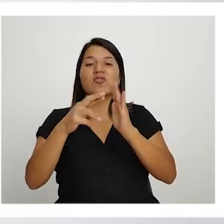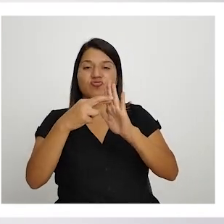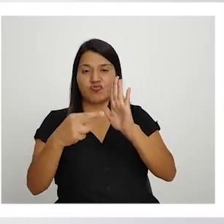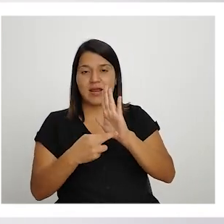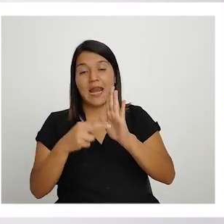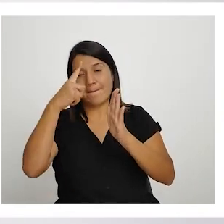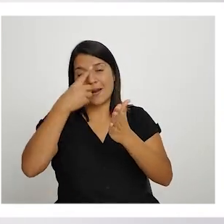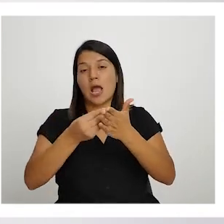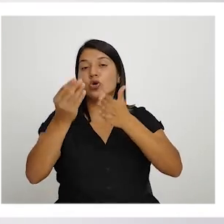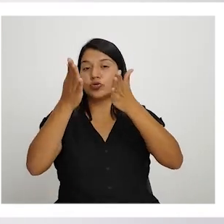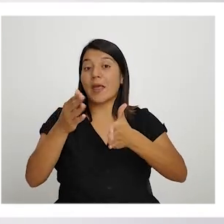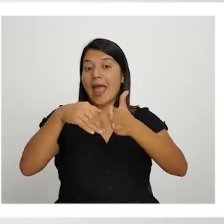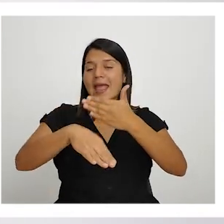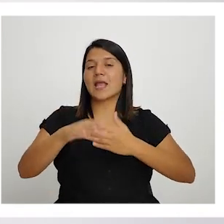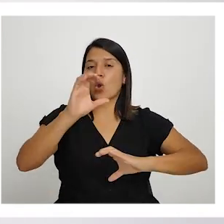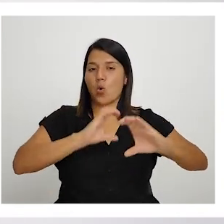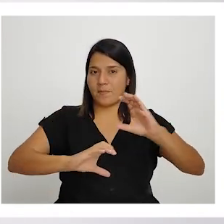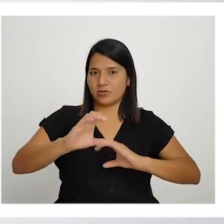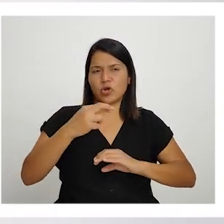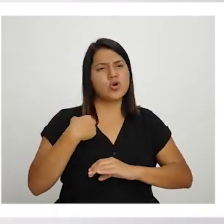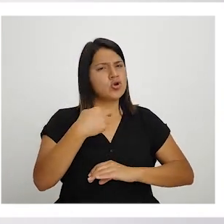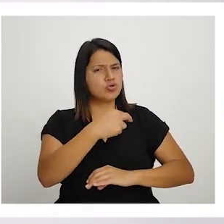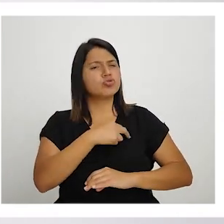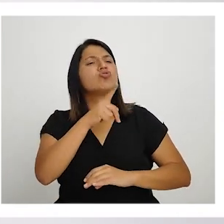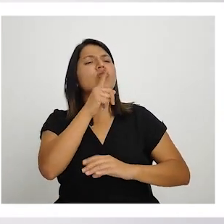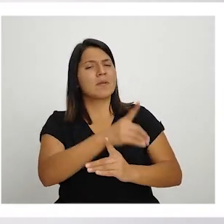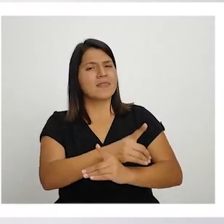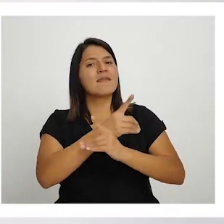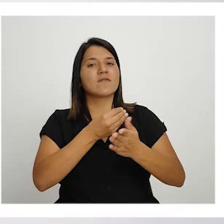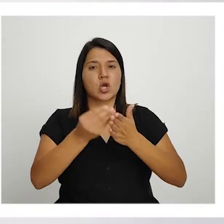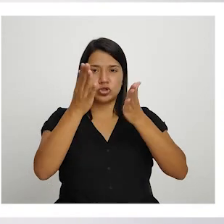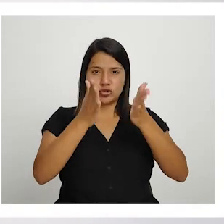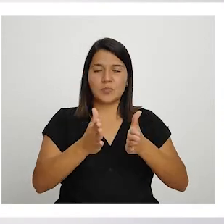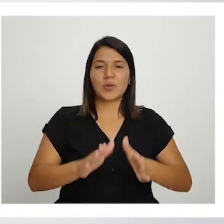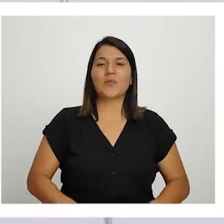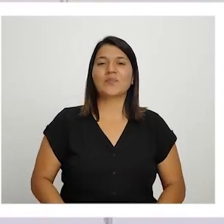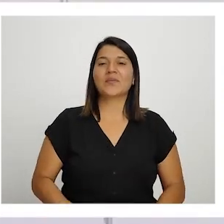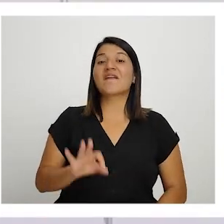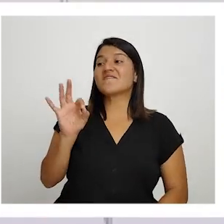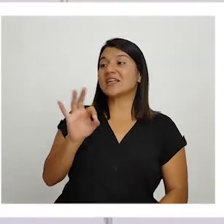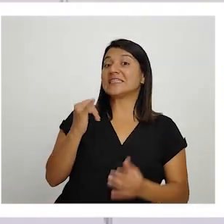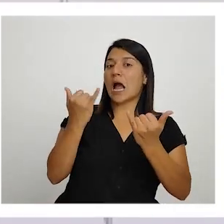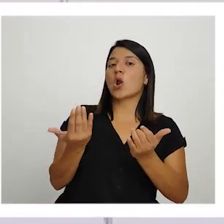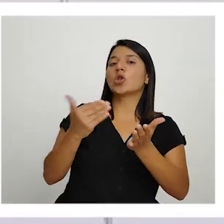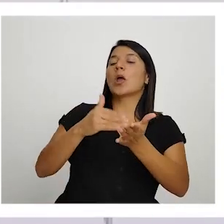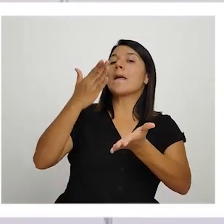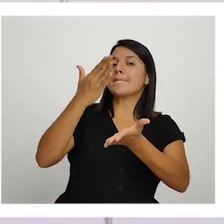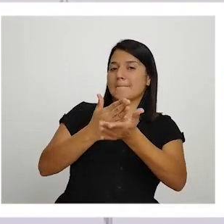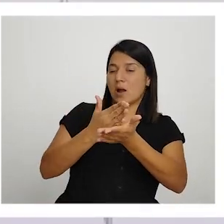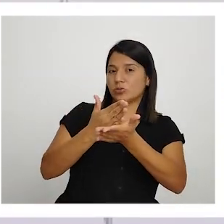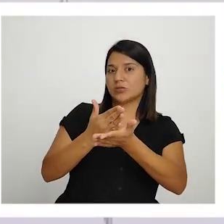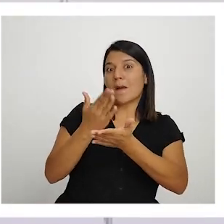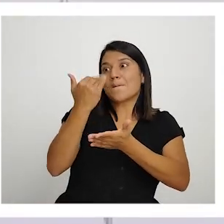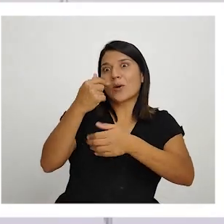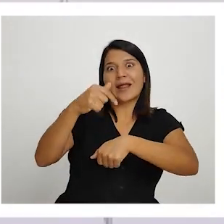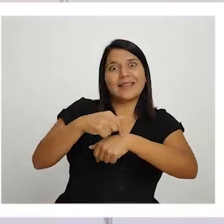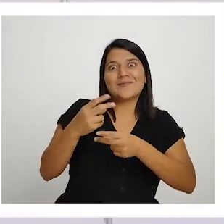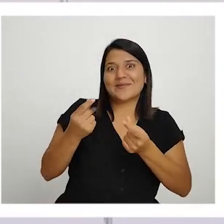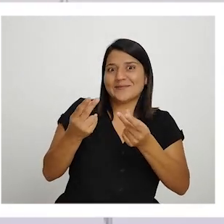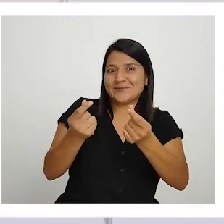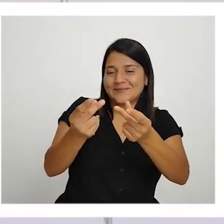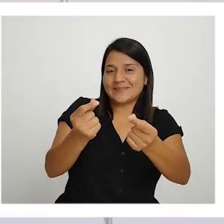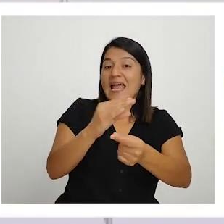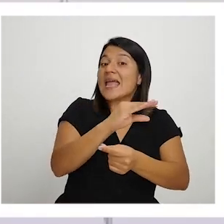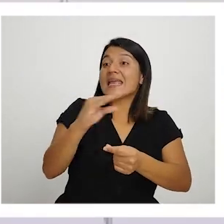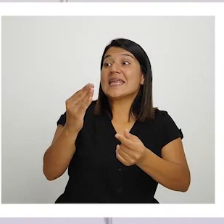puesto absolutamente la camiseta de defensa de los consumidores. Don Francisco, vamos a hacer nuevamente una pausa porque el tiempo pasa volando